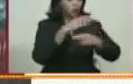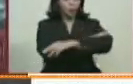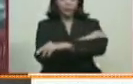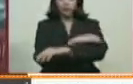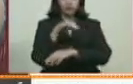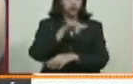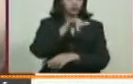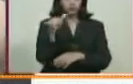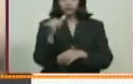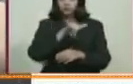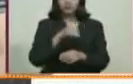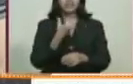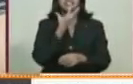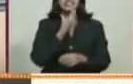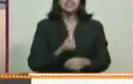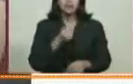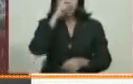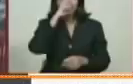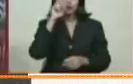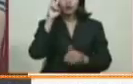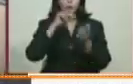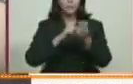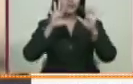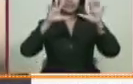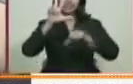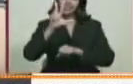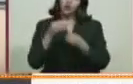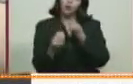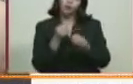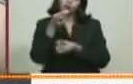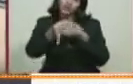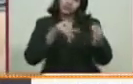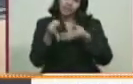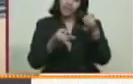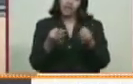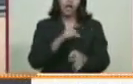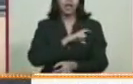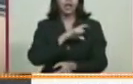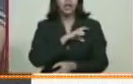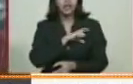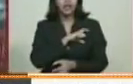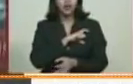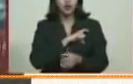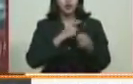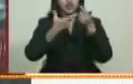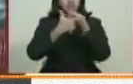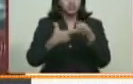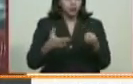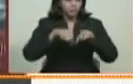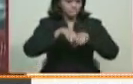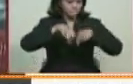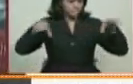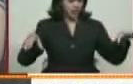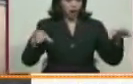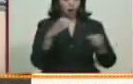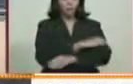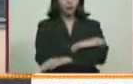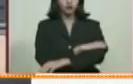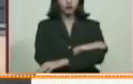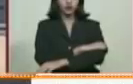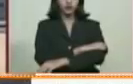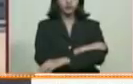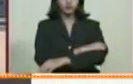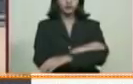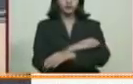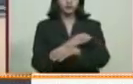diciembre del año 2013. ¿Cómo tú justificas entonces que en enero divide a la oposición un sector radical contra este